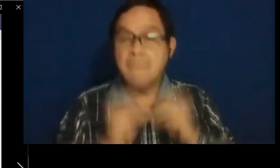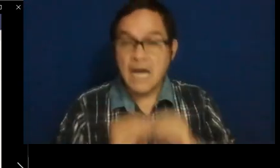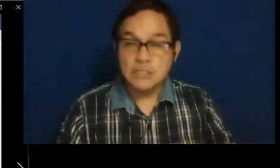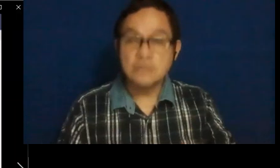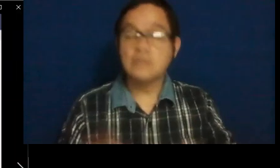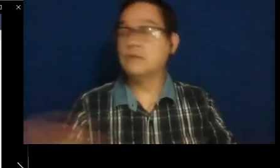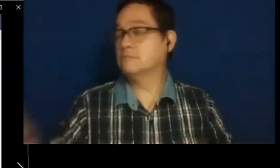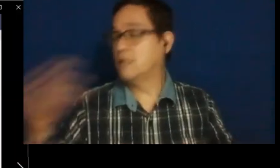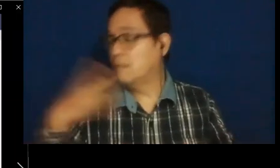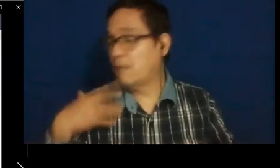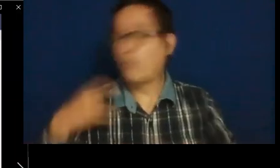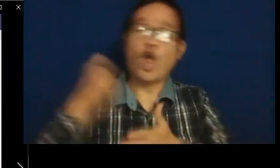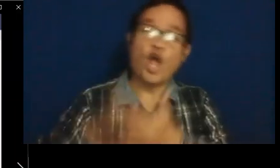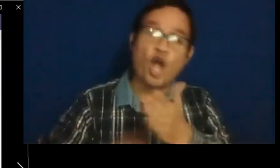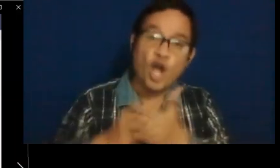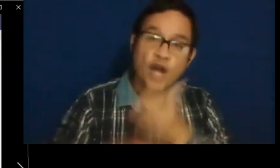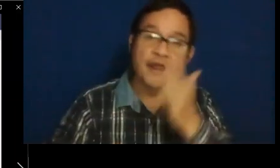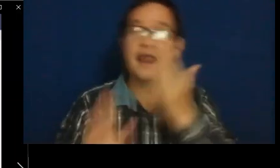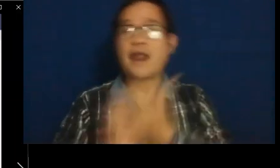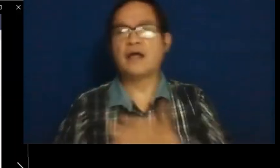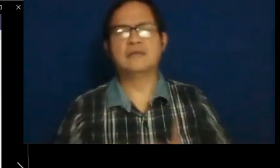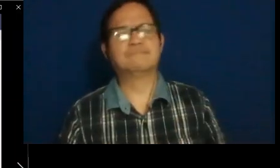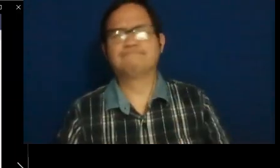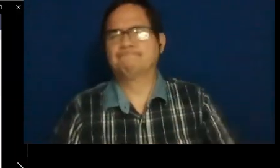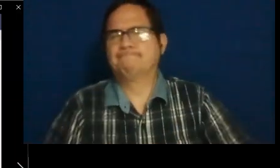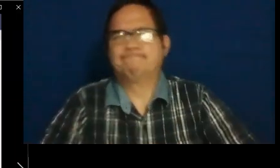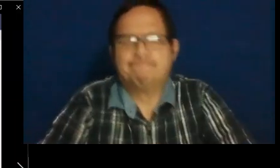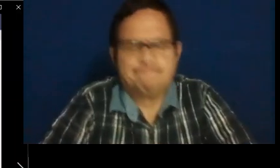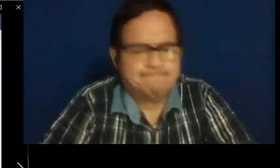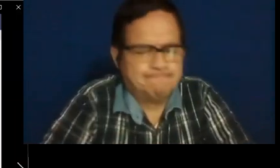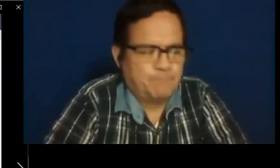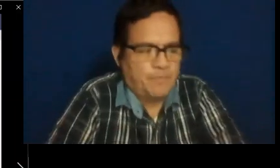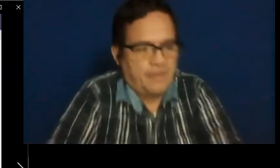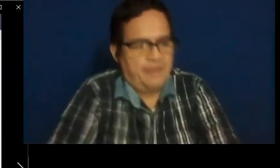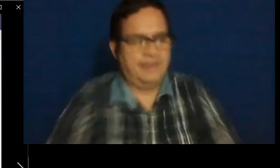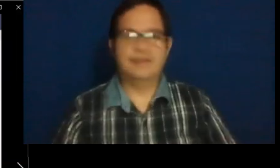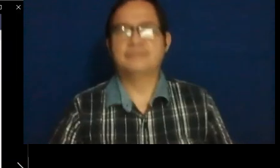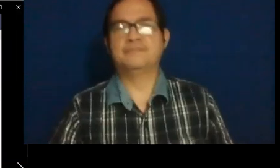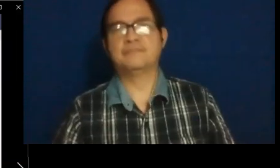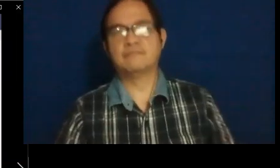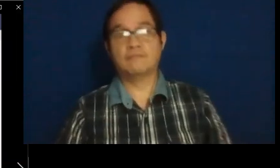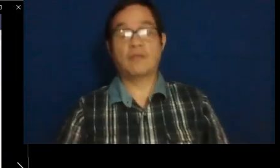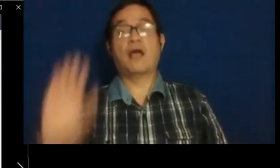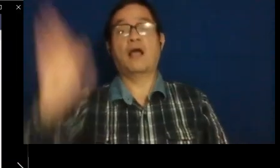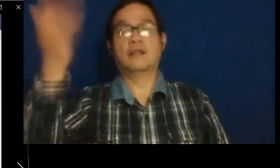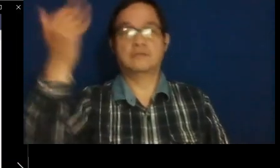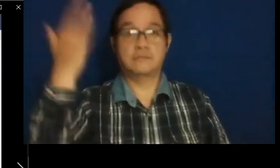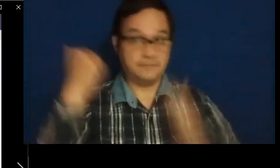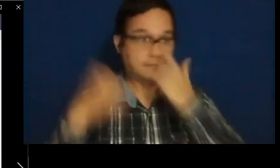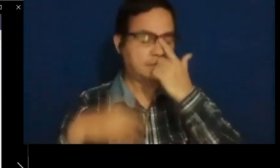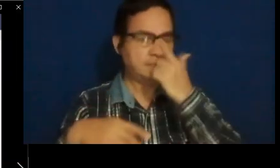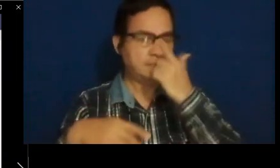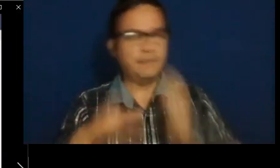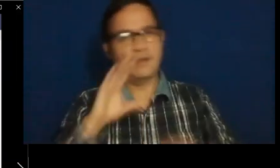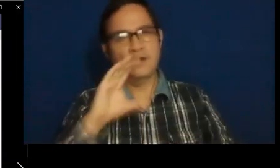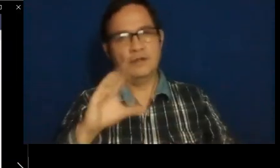parece? Ah, listo, profe, listo, listo. No, pues decía de pronto como por ejemplo en la anterior que yo le pregunté después lo del